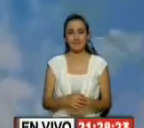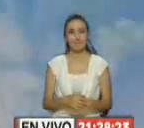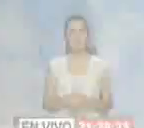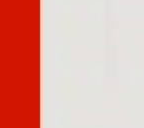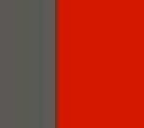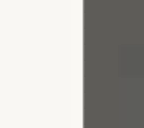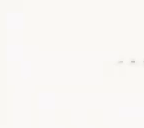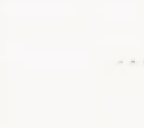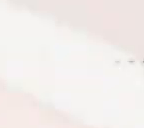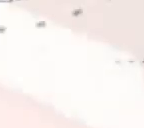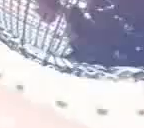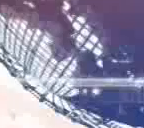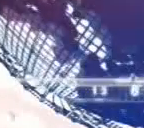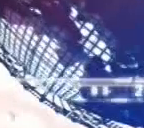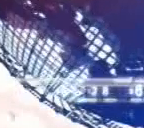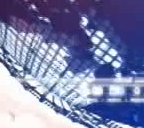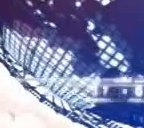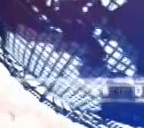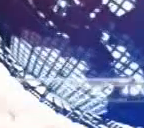Telediario.